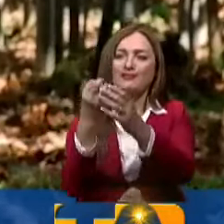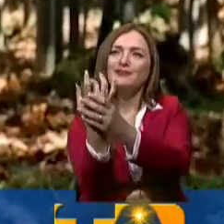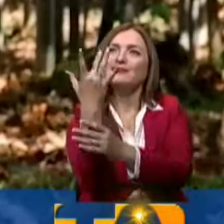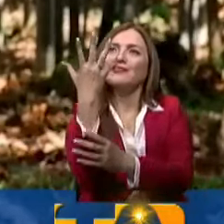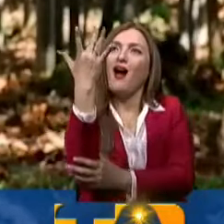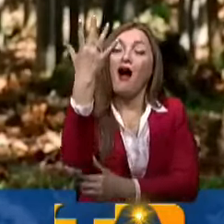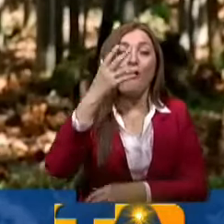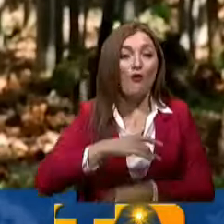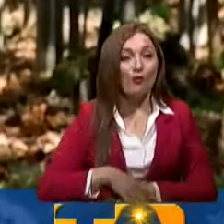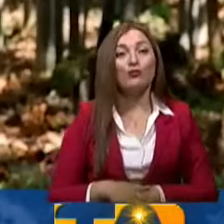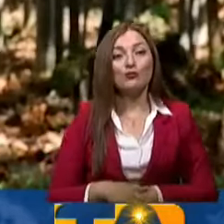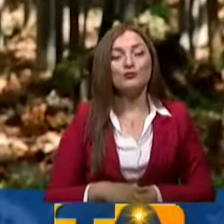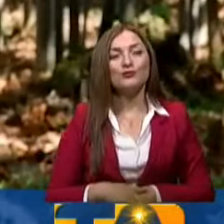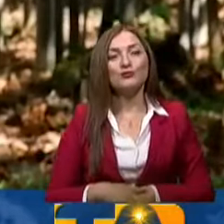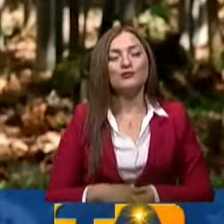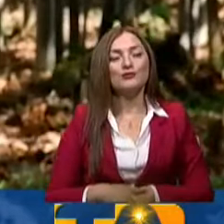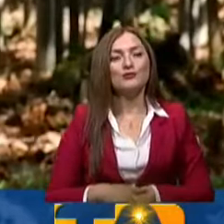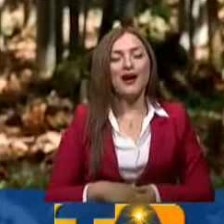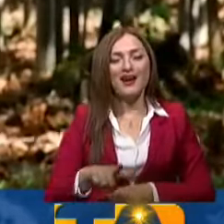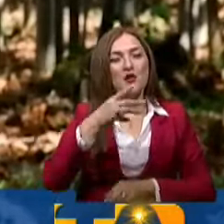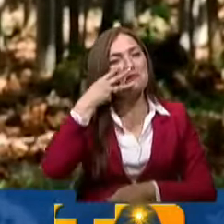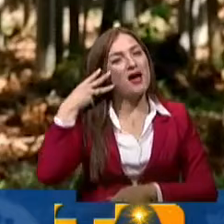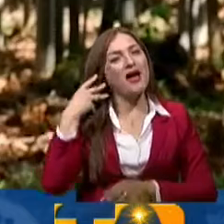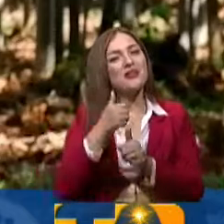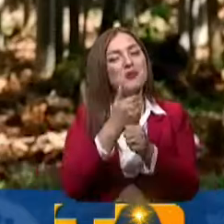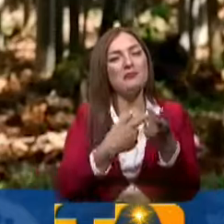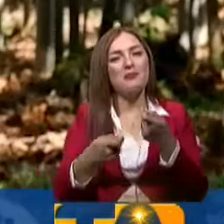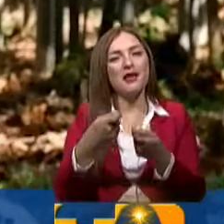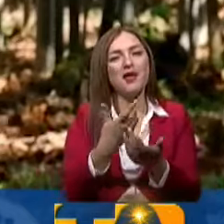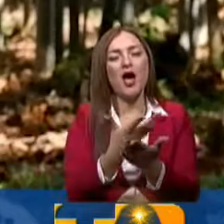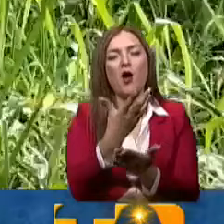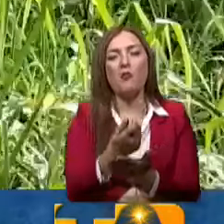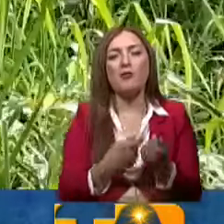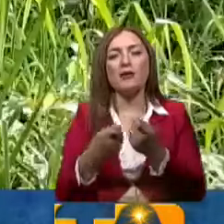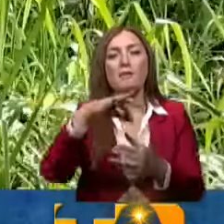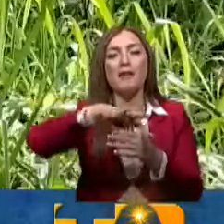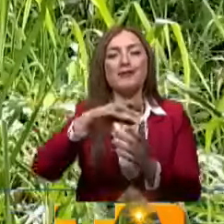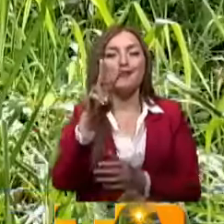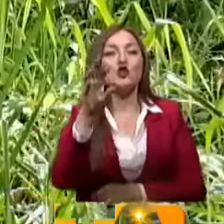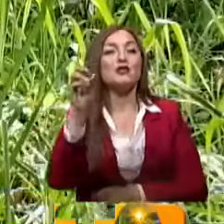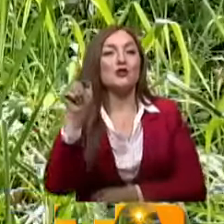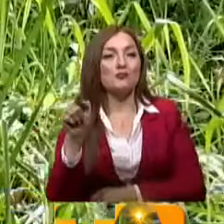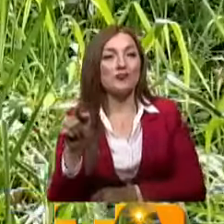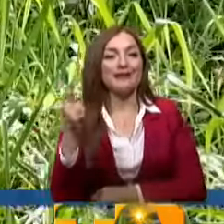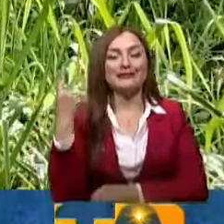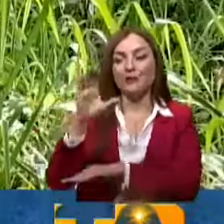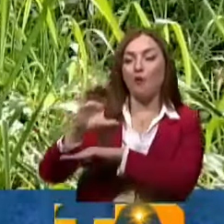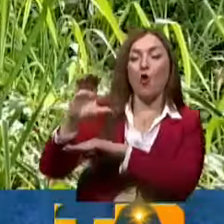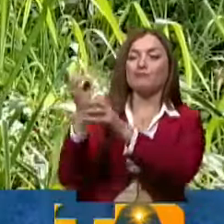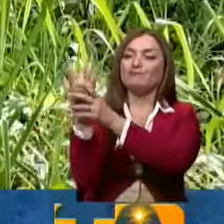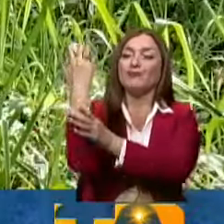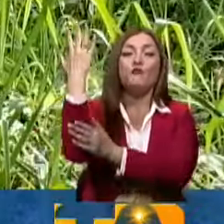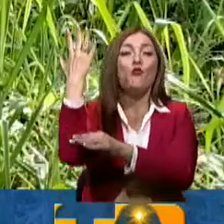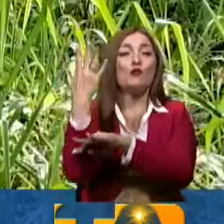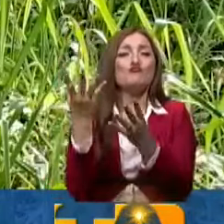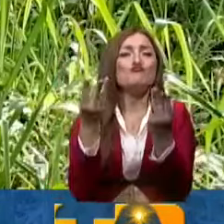y compraban. Aquí yo creo que en la parte de la Amazonía he vendido alrededor de unas 200.000 plantas de balsa. Estos son los bosques de madera de balsa.